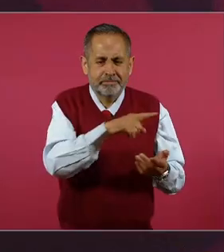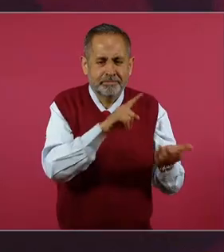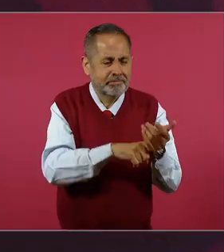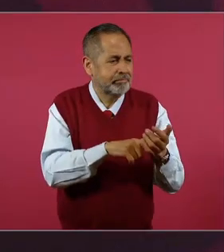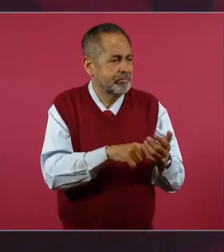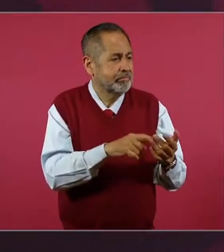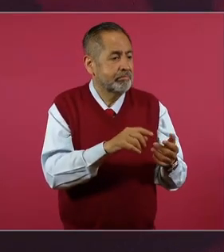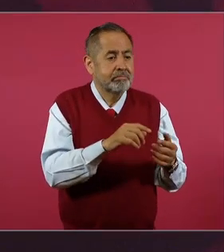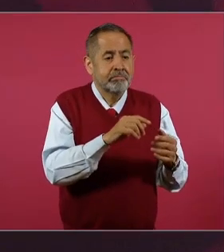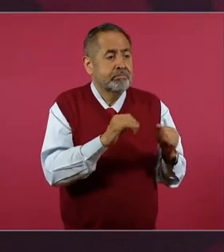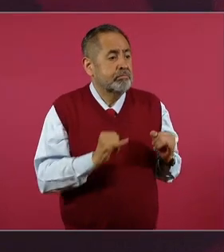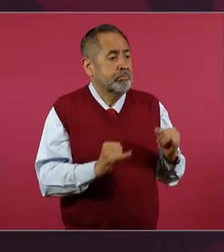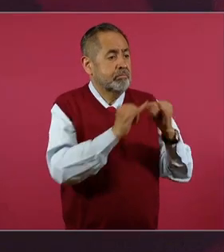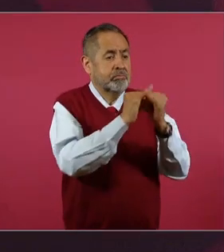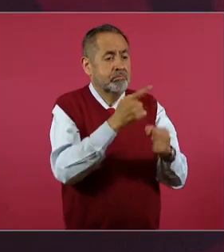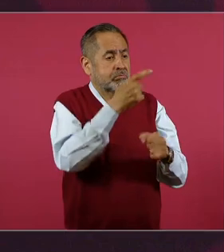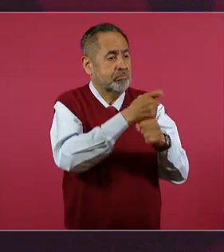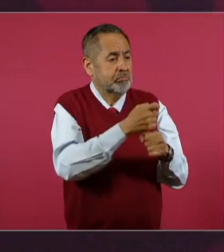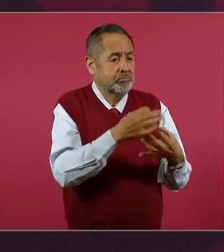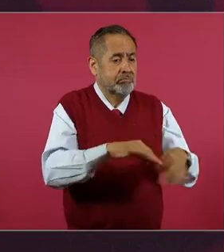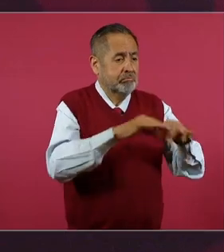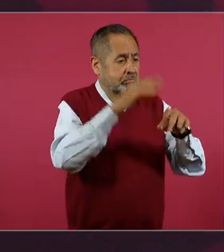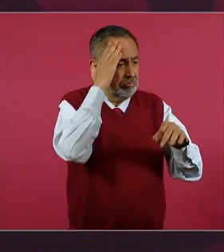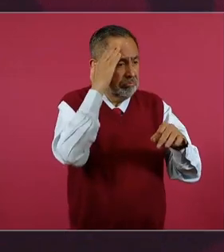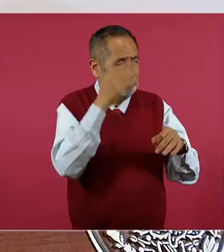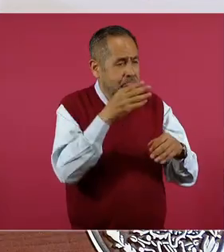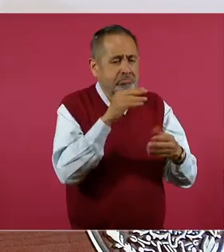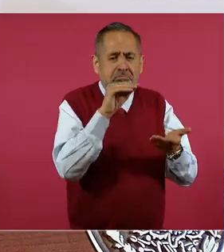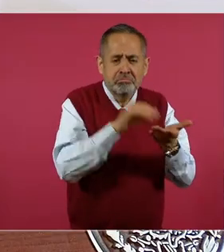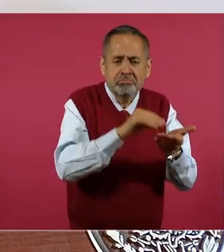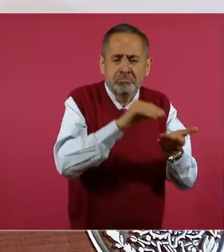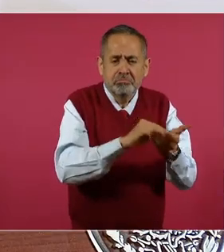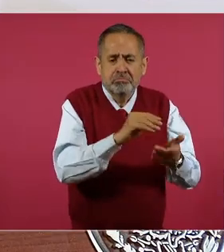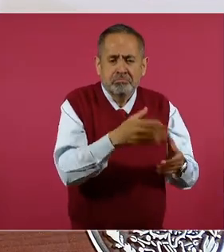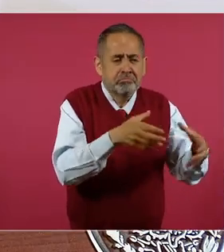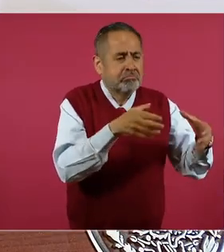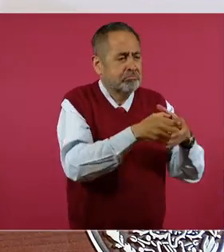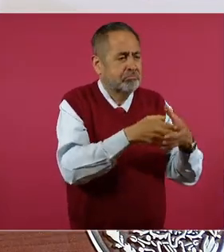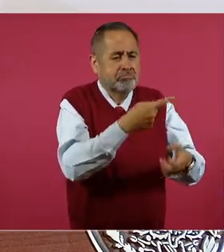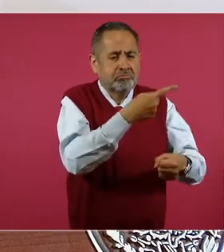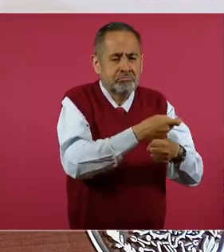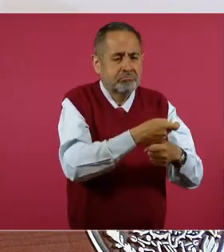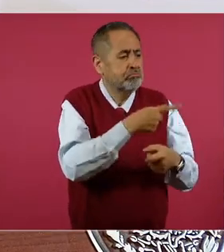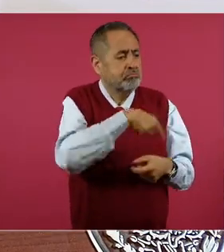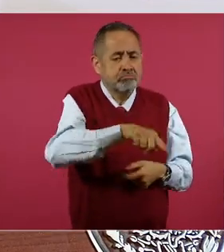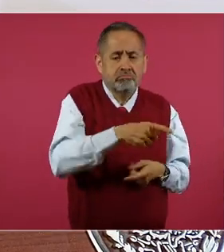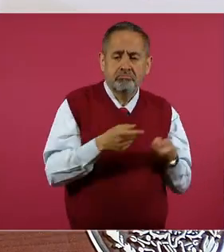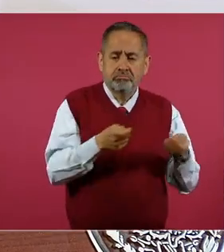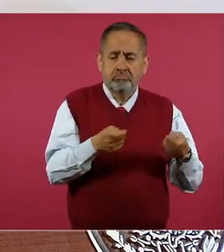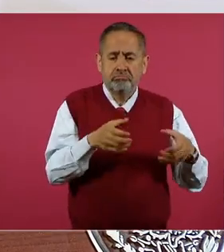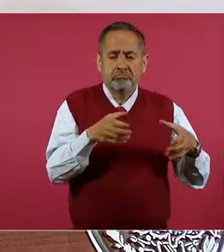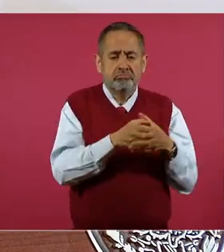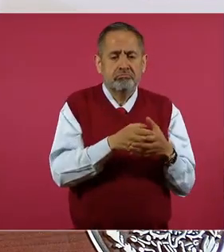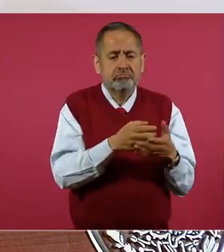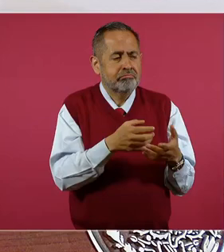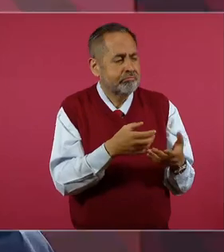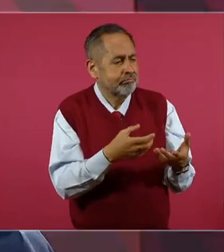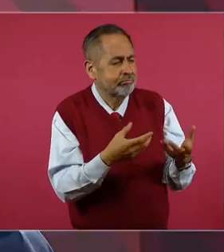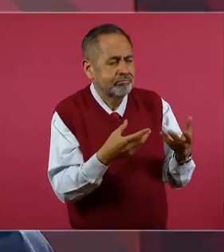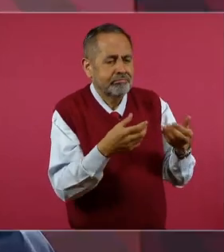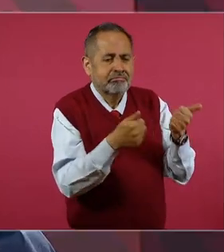preponderantes, los preponderantes, que son los que tienen el control de estos